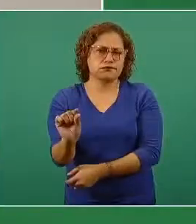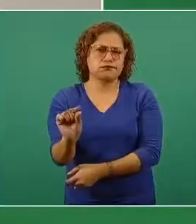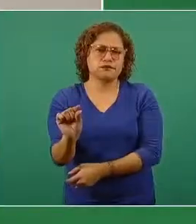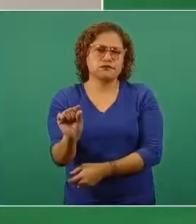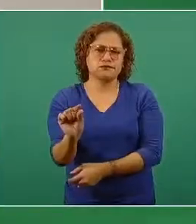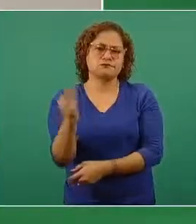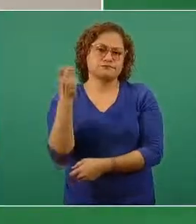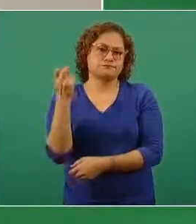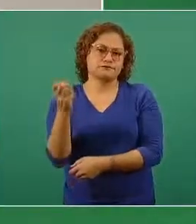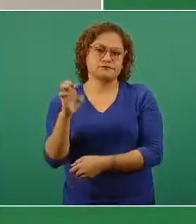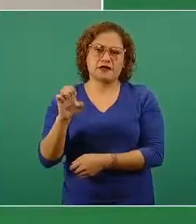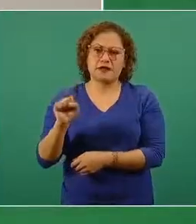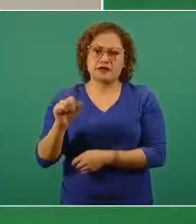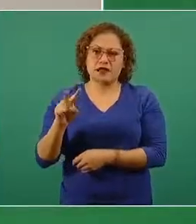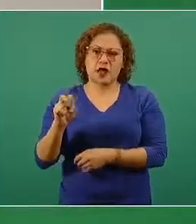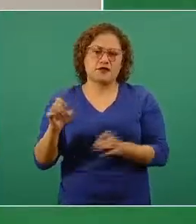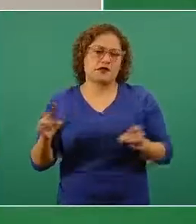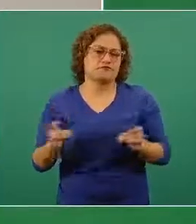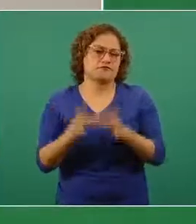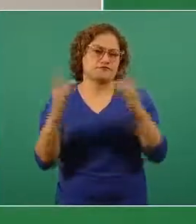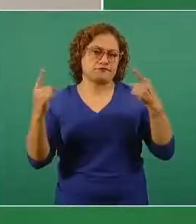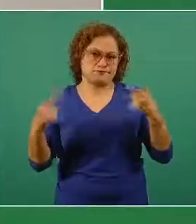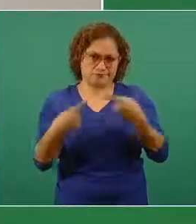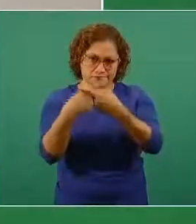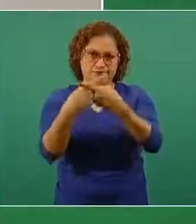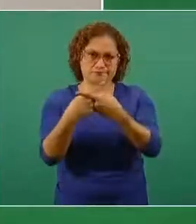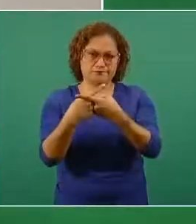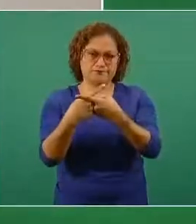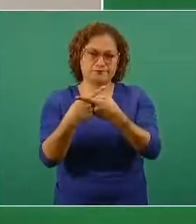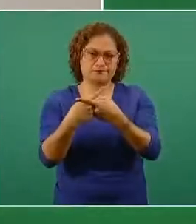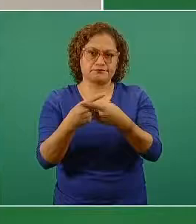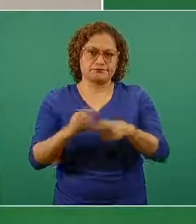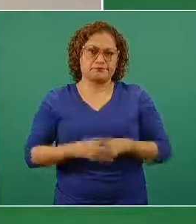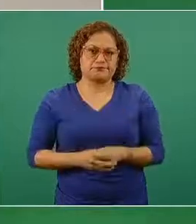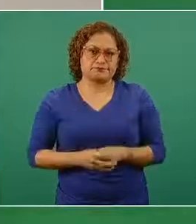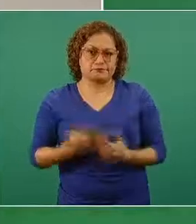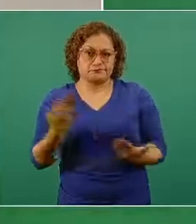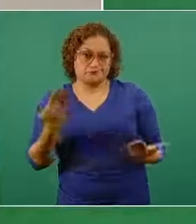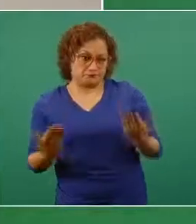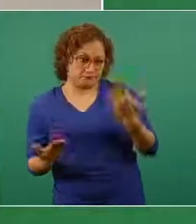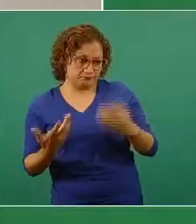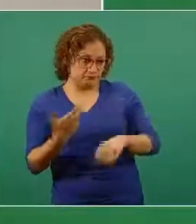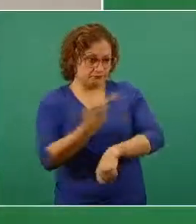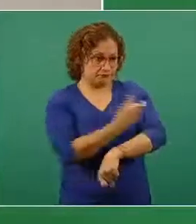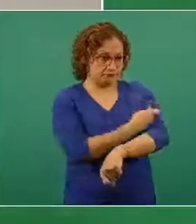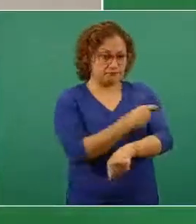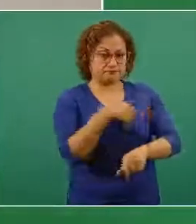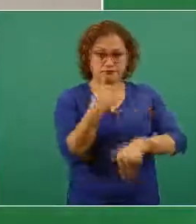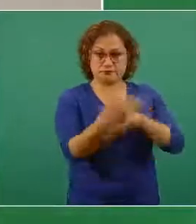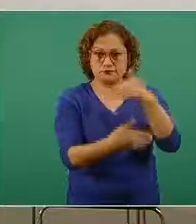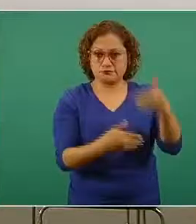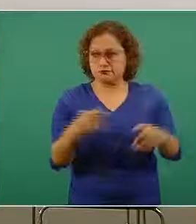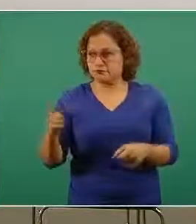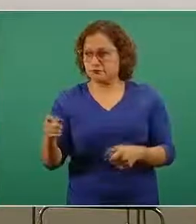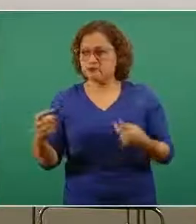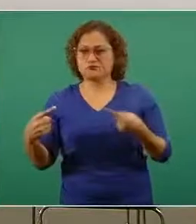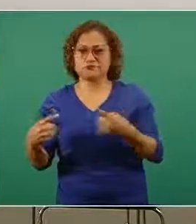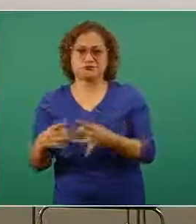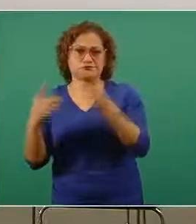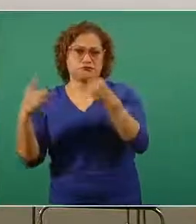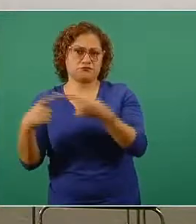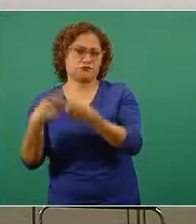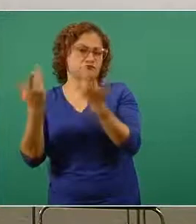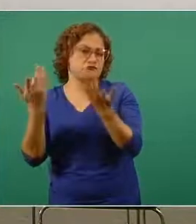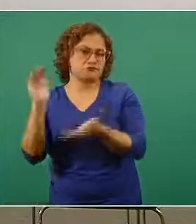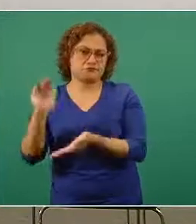totalidad de dosis aplicadas y obviamente este es el dato que nos devela esta seguridad. Y finalmente, en